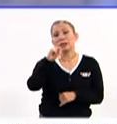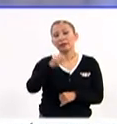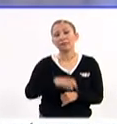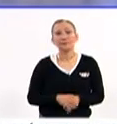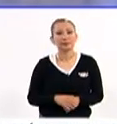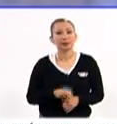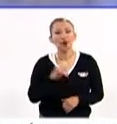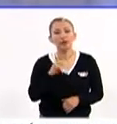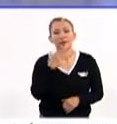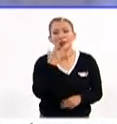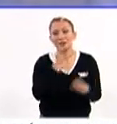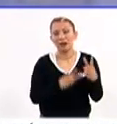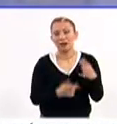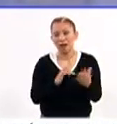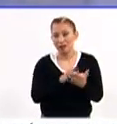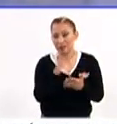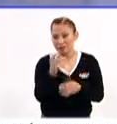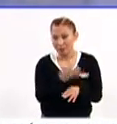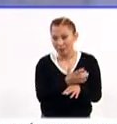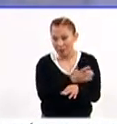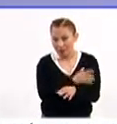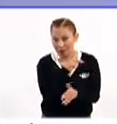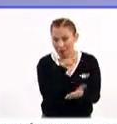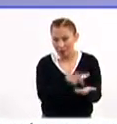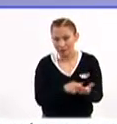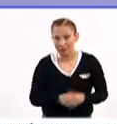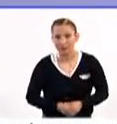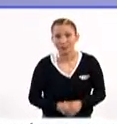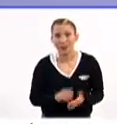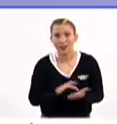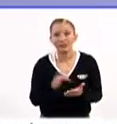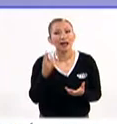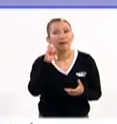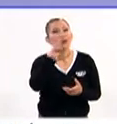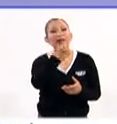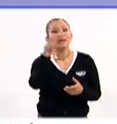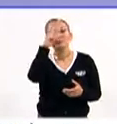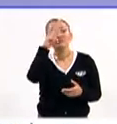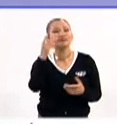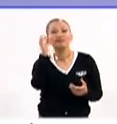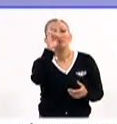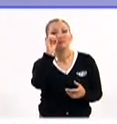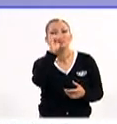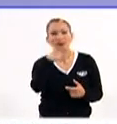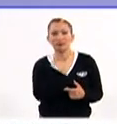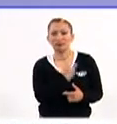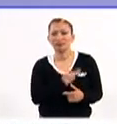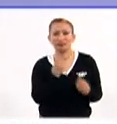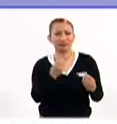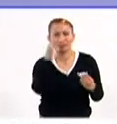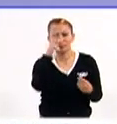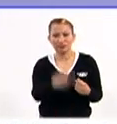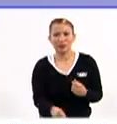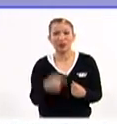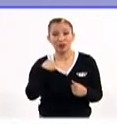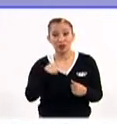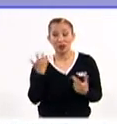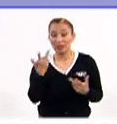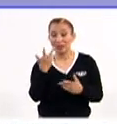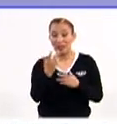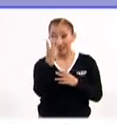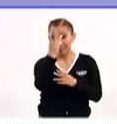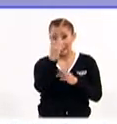Nacional. José, bienvenido, muchas gracias por estar con nosotros aquí en Interfaz. Gracias. ¿Qué te parece México? Bueno, me ha gustado mucho México. Estoy hace